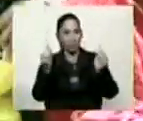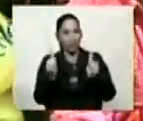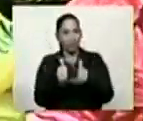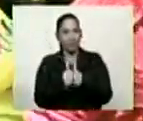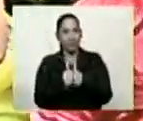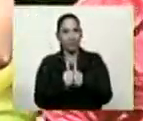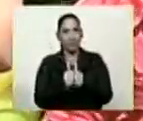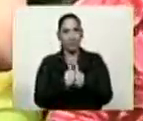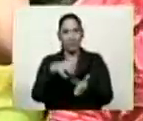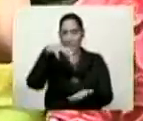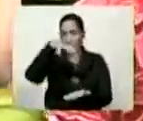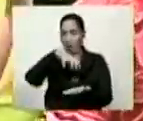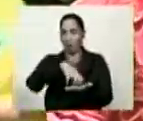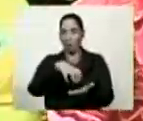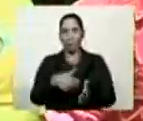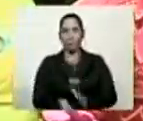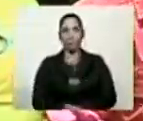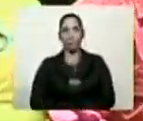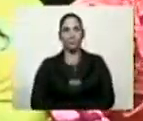anzuatiguense.